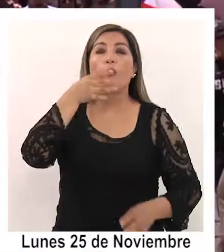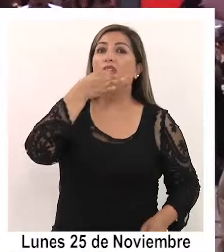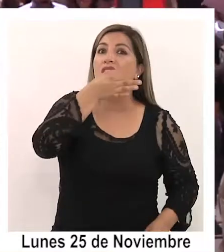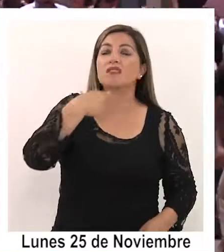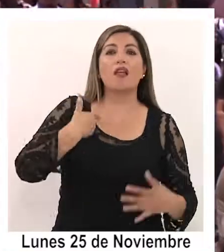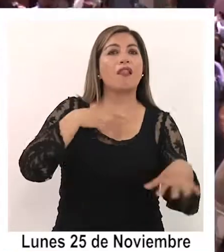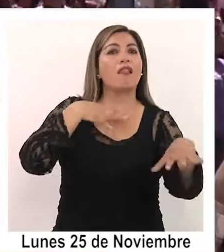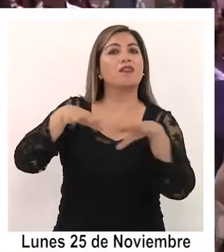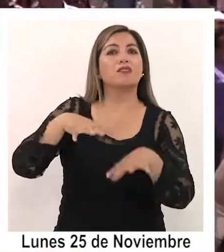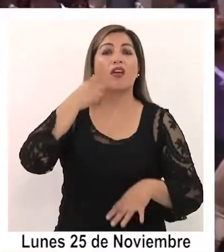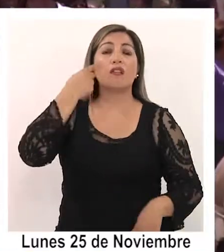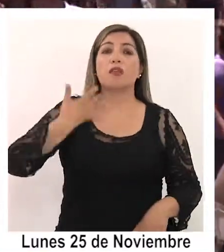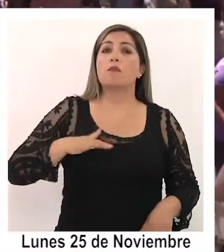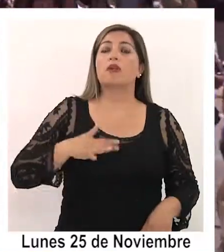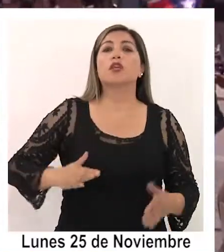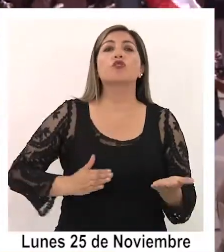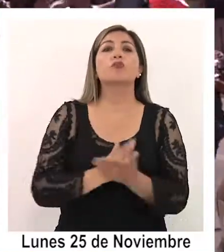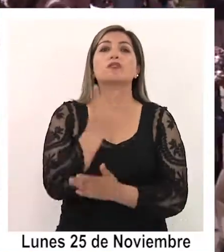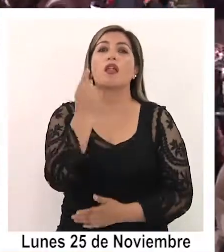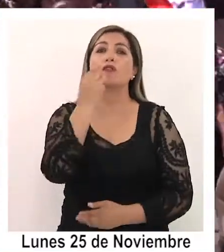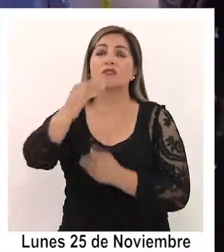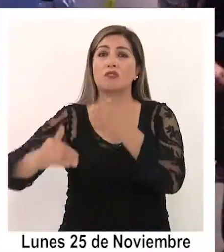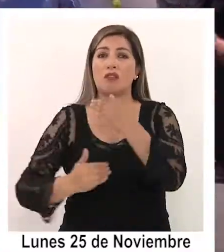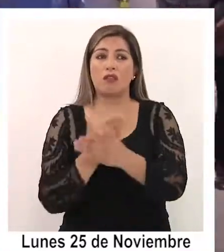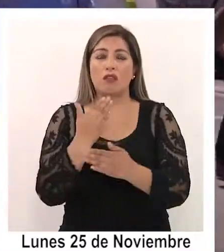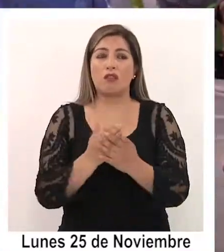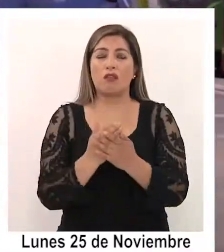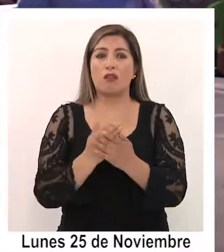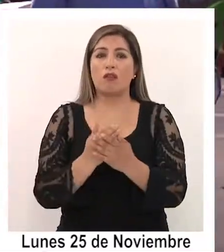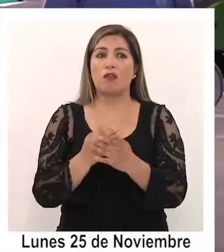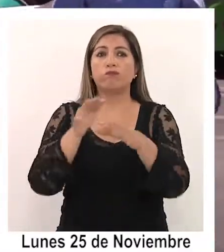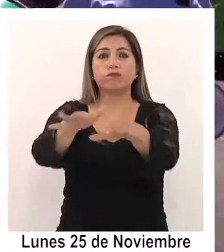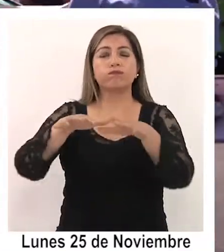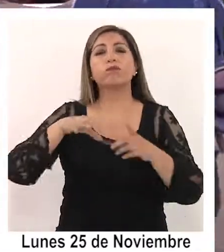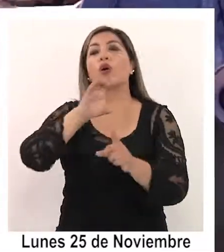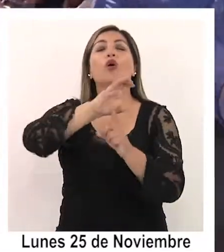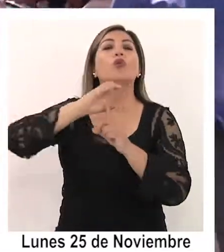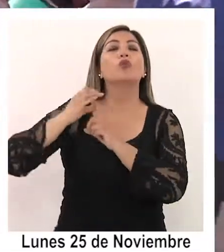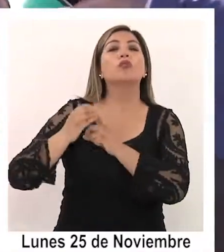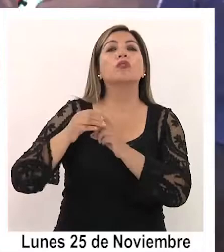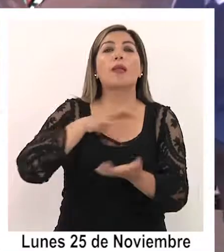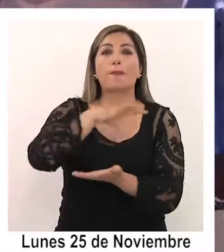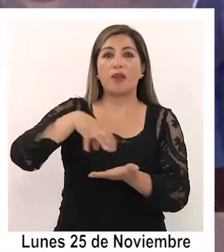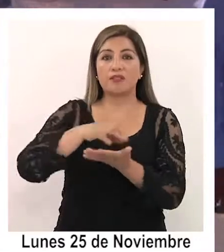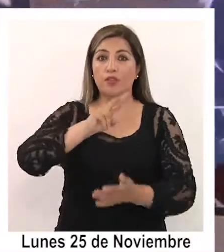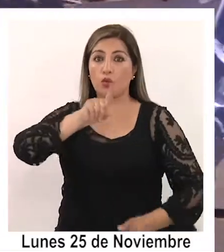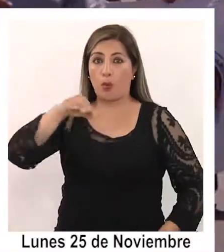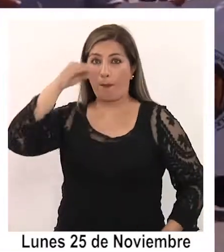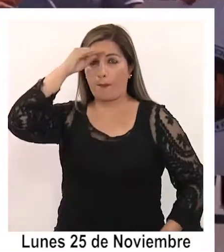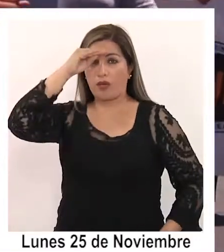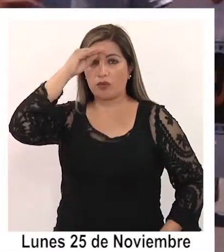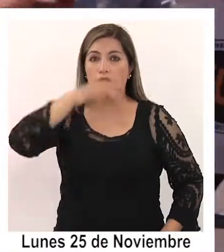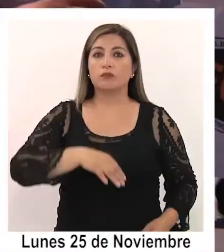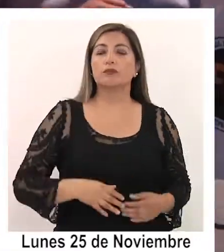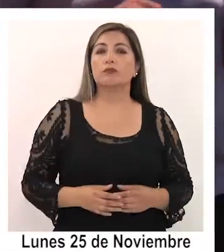las actividades del martes se inician a las 11 horas con un acto cultural en la Plaza 21 de Mayo.